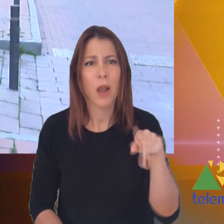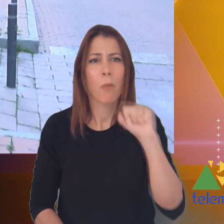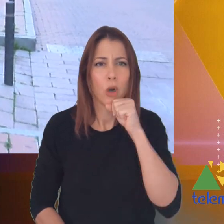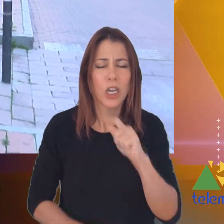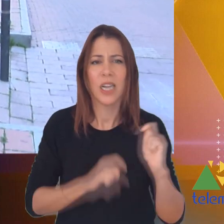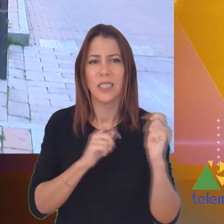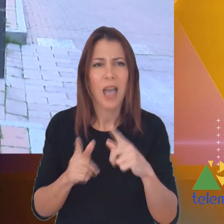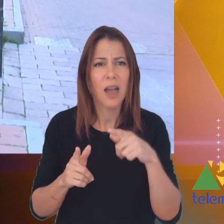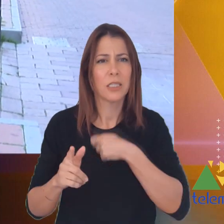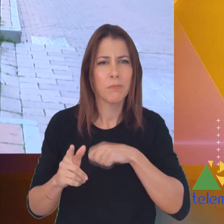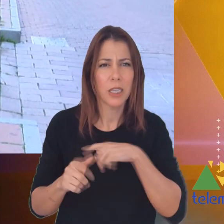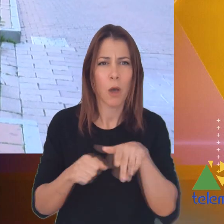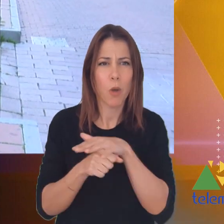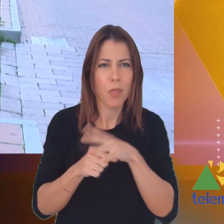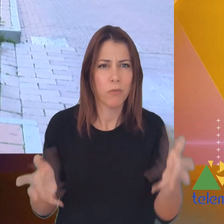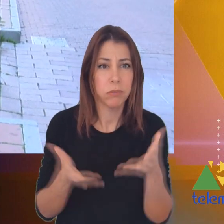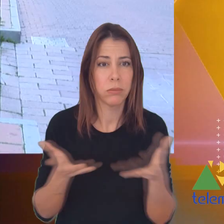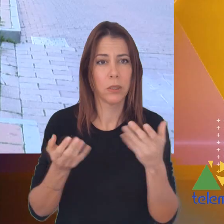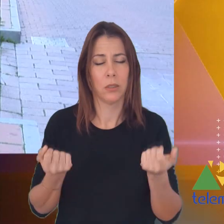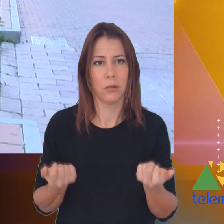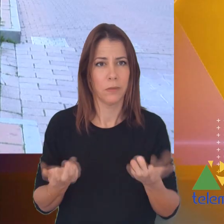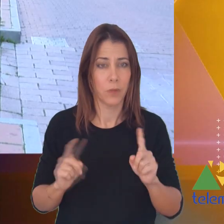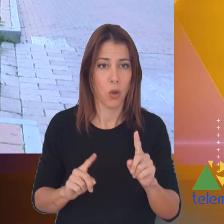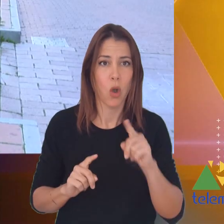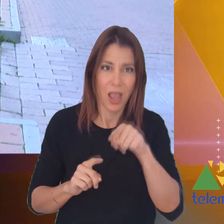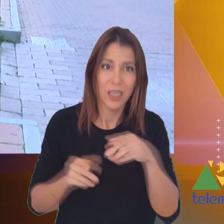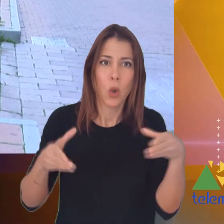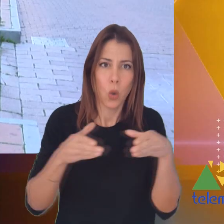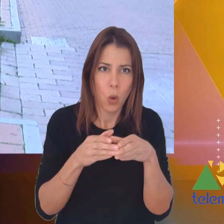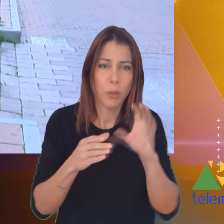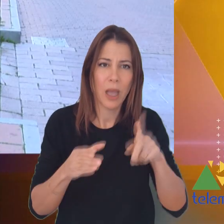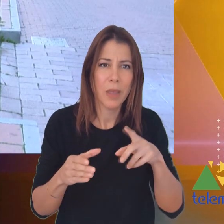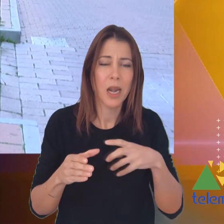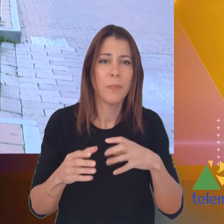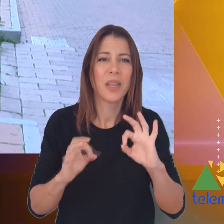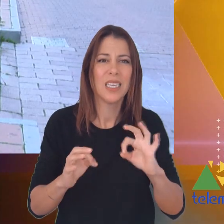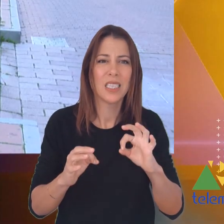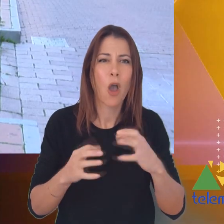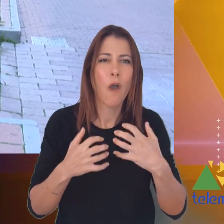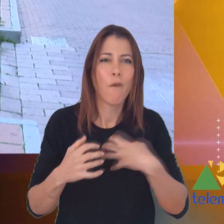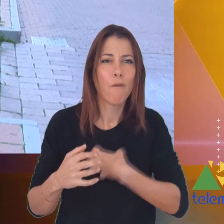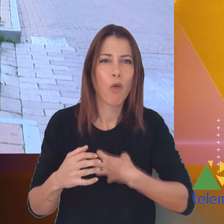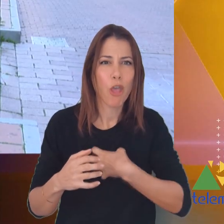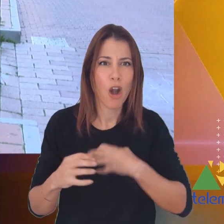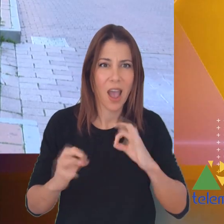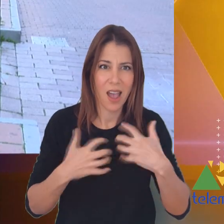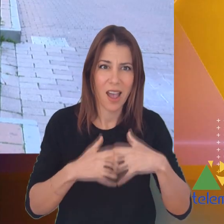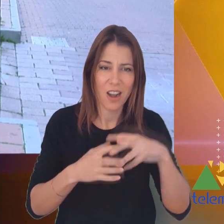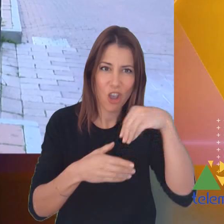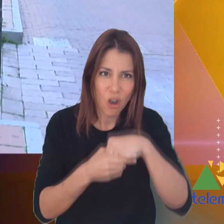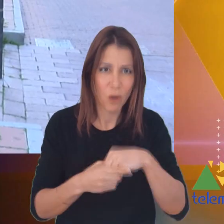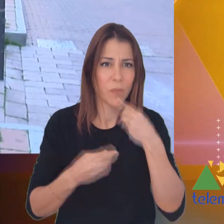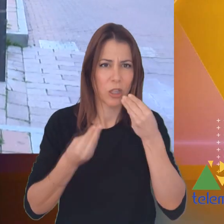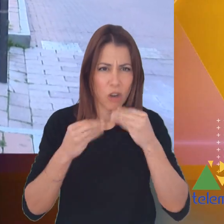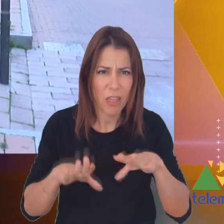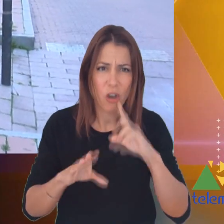España en provincias. Evidentemente él no. Sí, no él se tuvo puede. un equipo de funcionarios, geógrafos, historiadores, Sí, pero el que defendió el